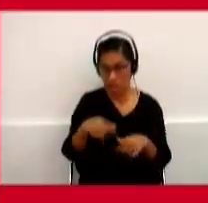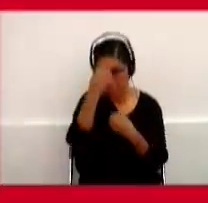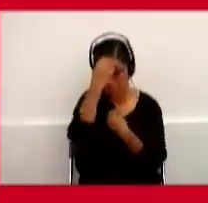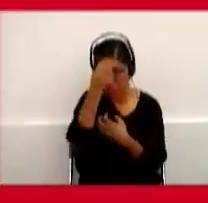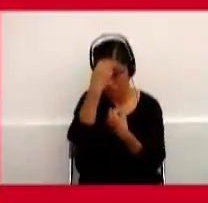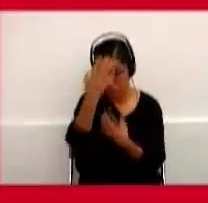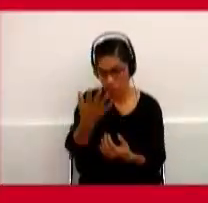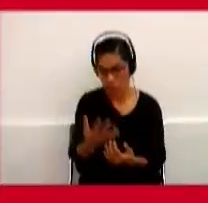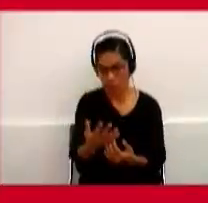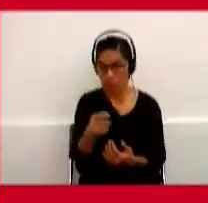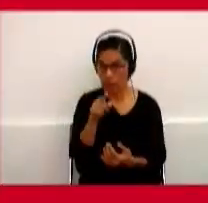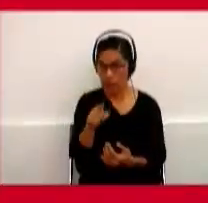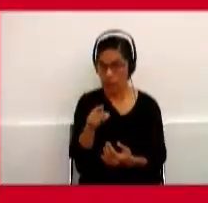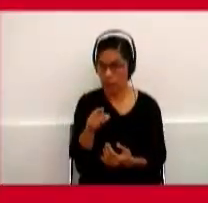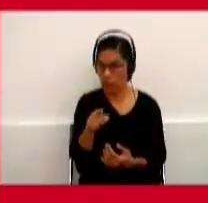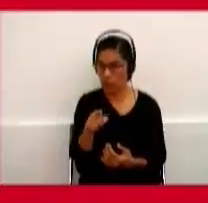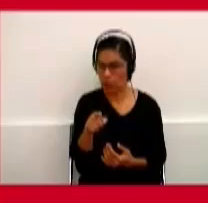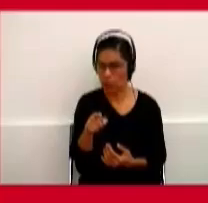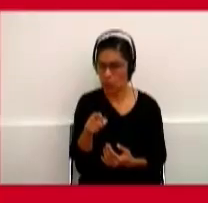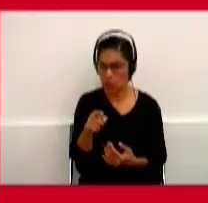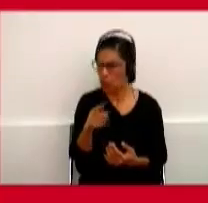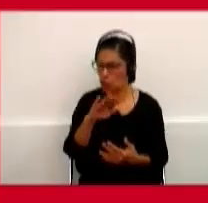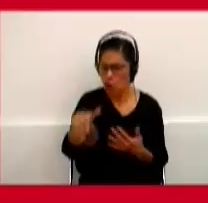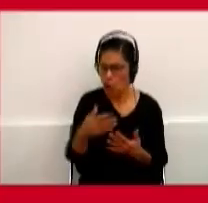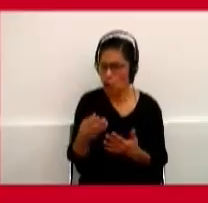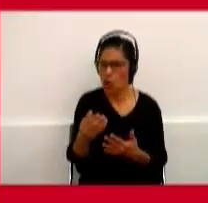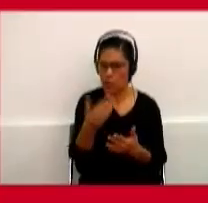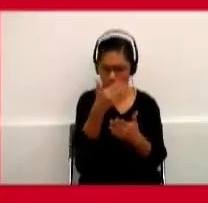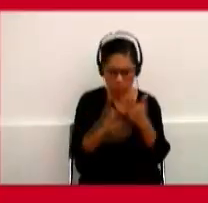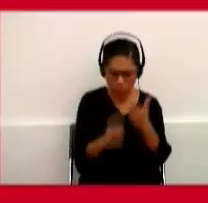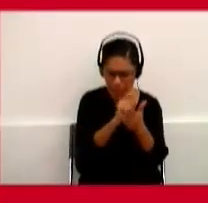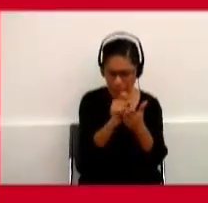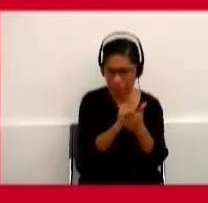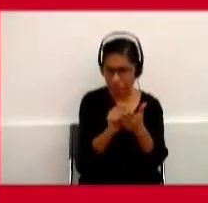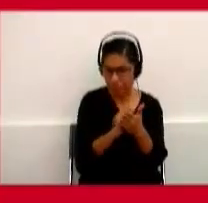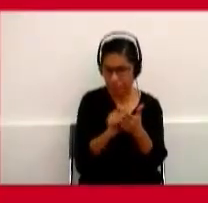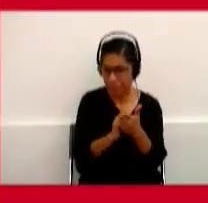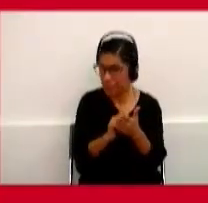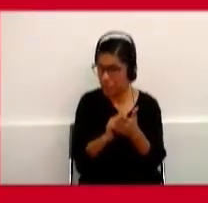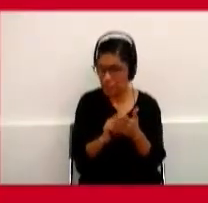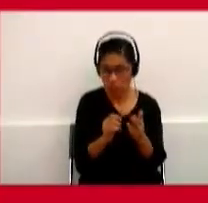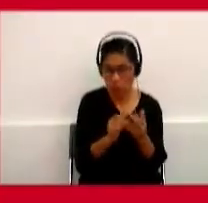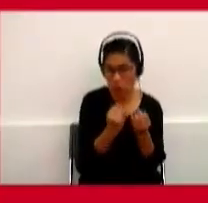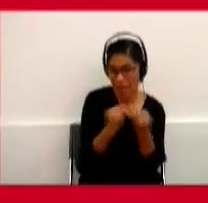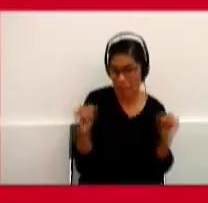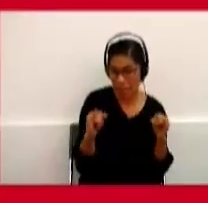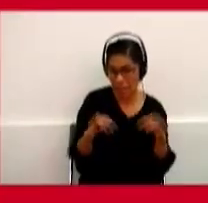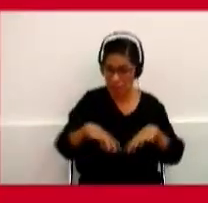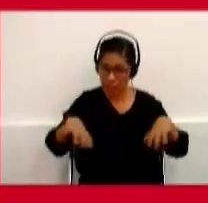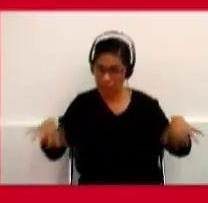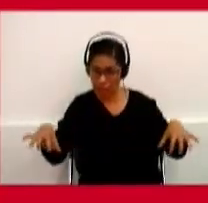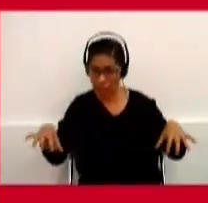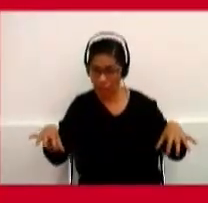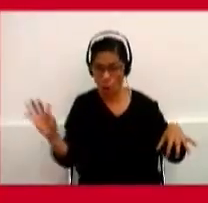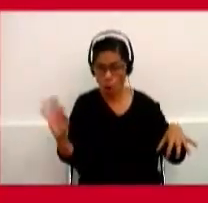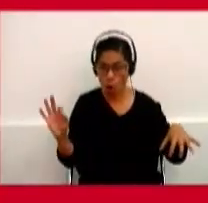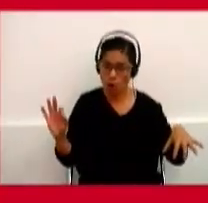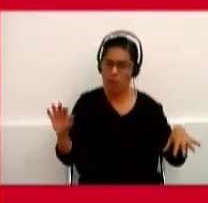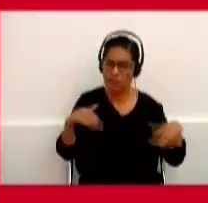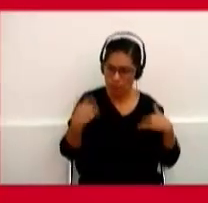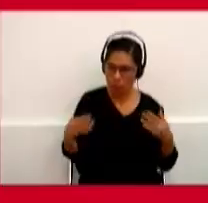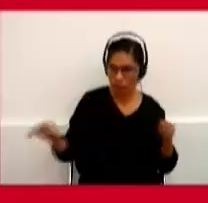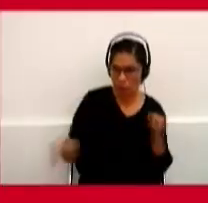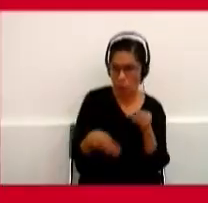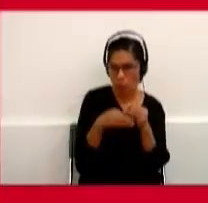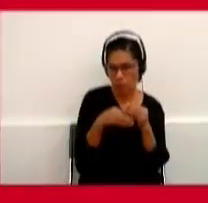información que capturan es un complemento independiente o puede ser integrado a todo el